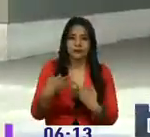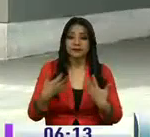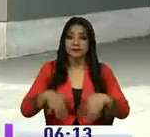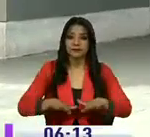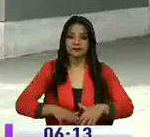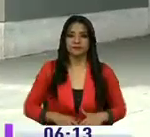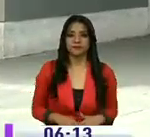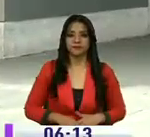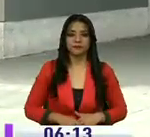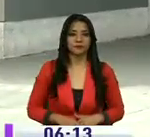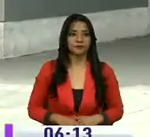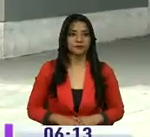pri si la cadena